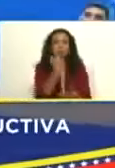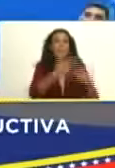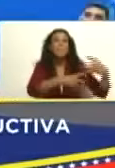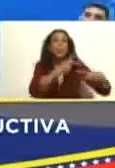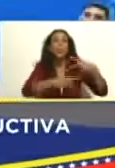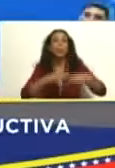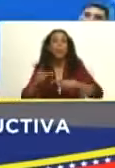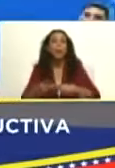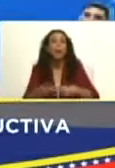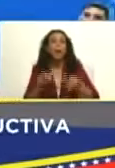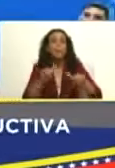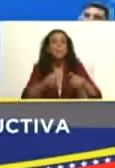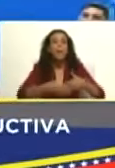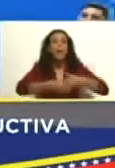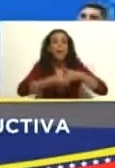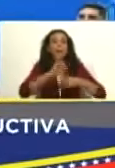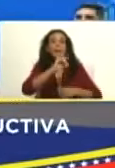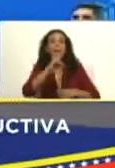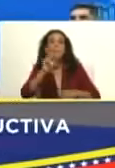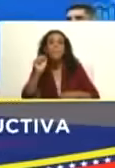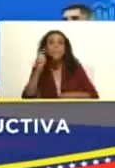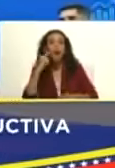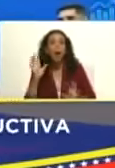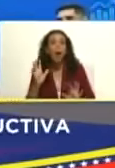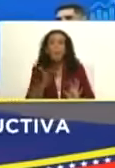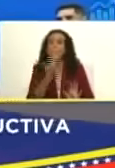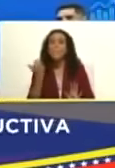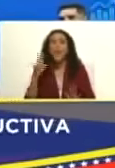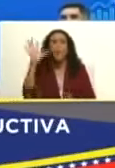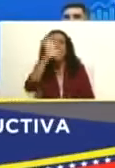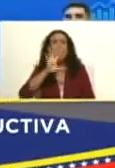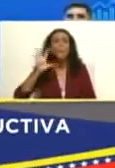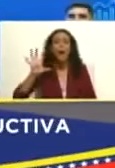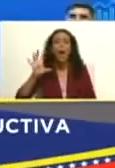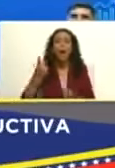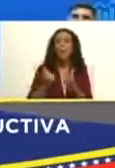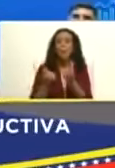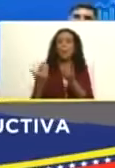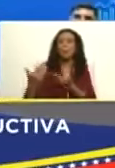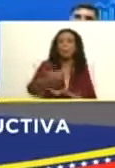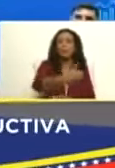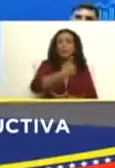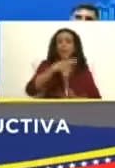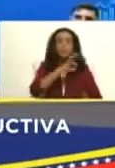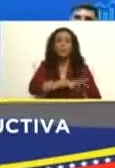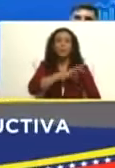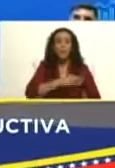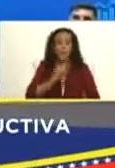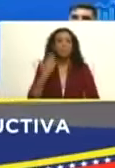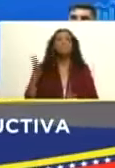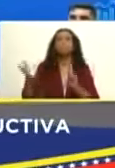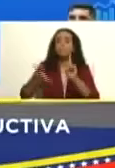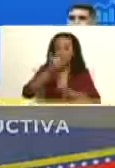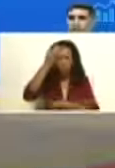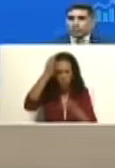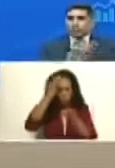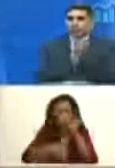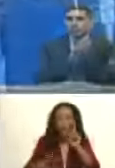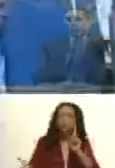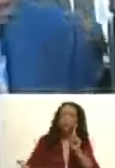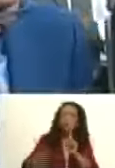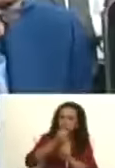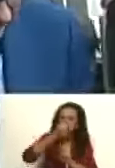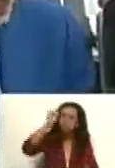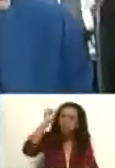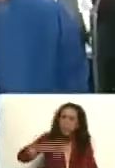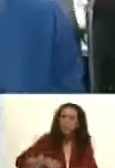produce y de sus impuestos. Y tendremos un mejor país, una mejor economía, una mejor sociedad. Lo tendremos, lo lograremos,